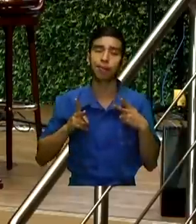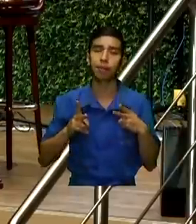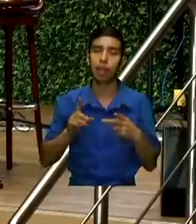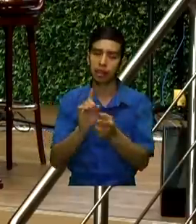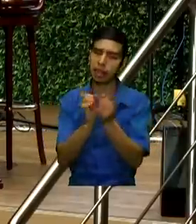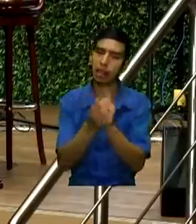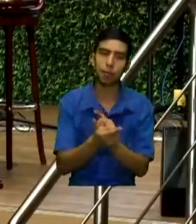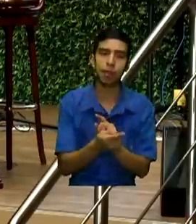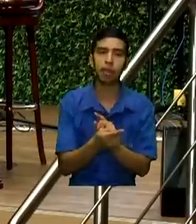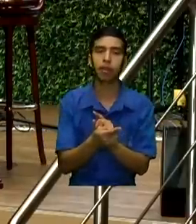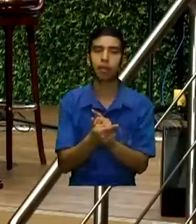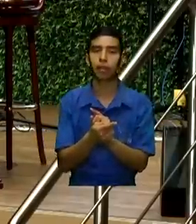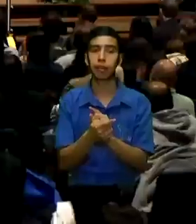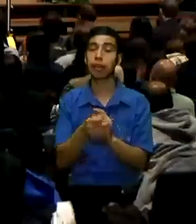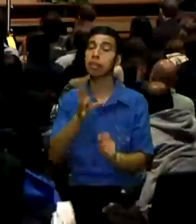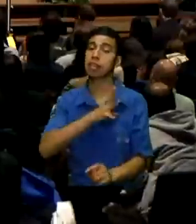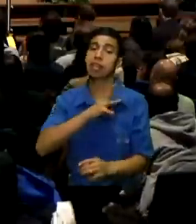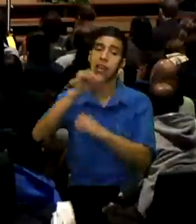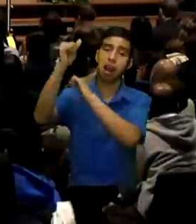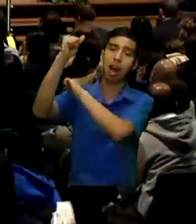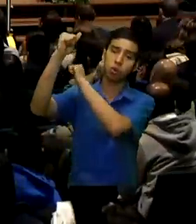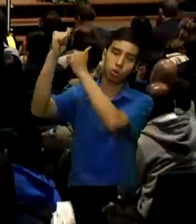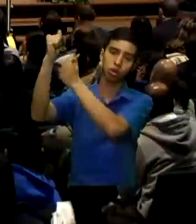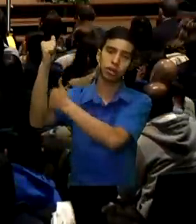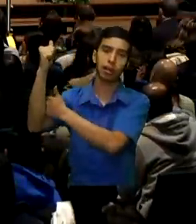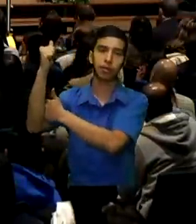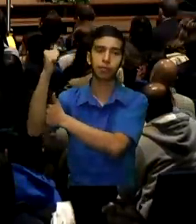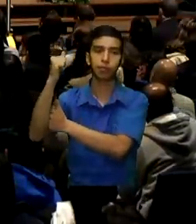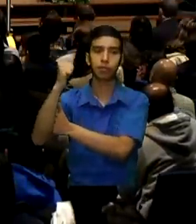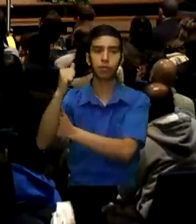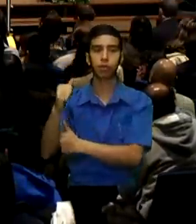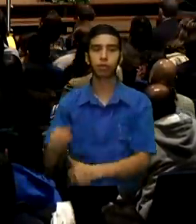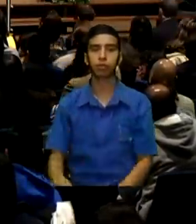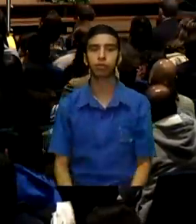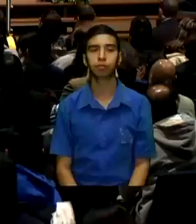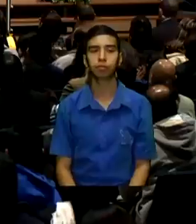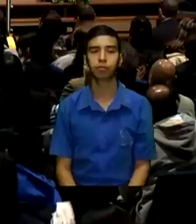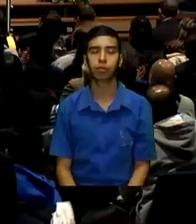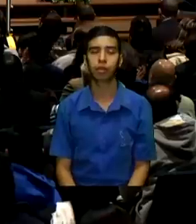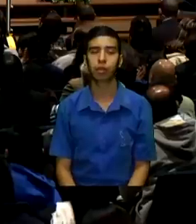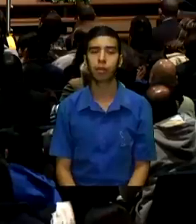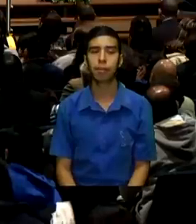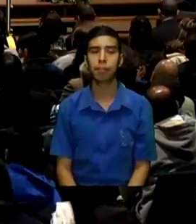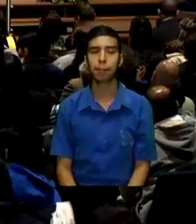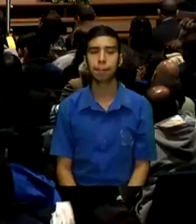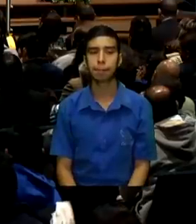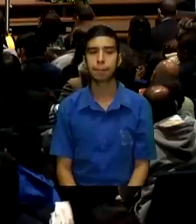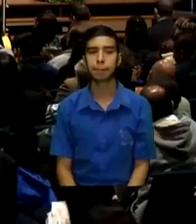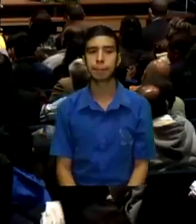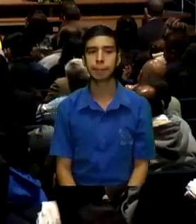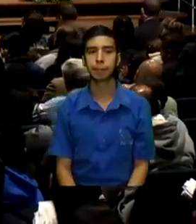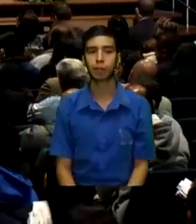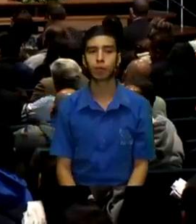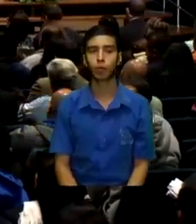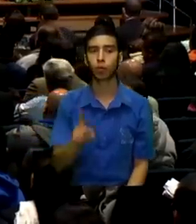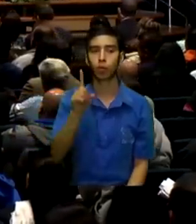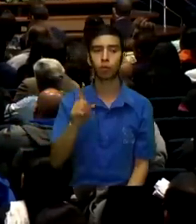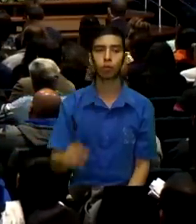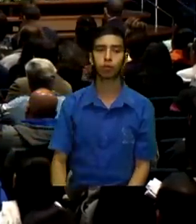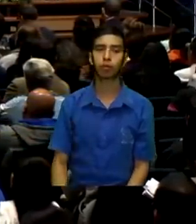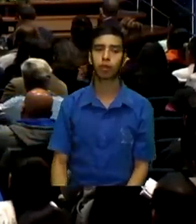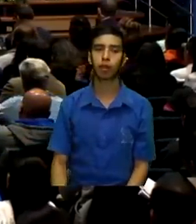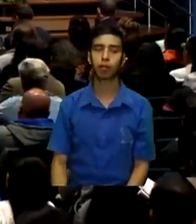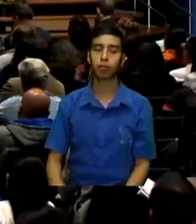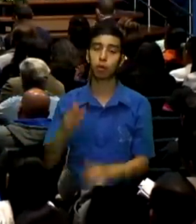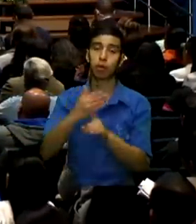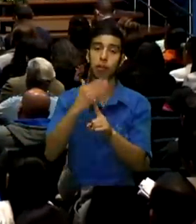nosotros lo miramos acá cuando el caso tal vez más emblemático, porque hemos liberado un montón de gente, pero el caso más emblemático fue el de aquella